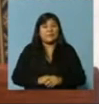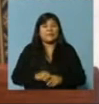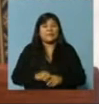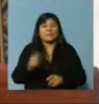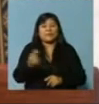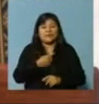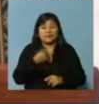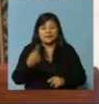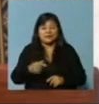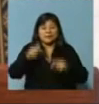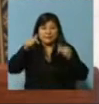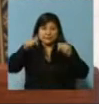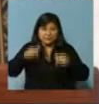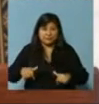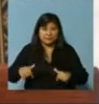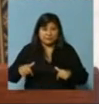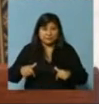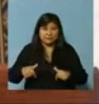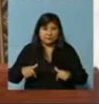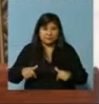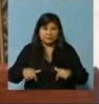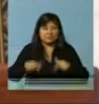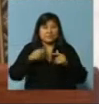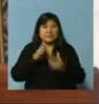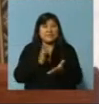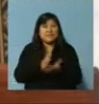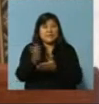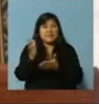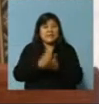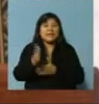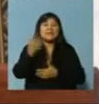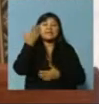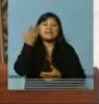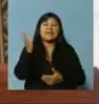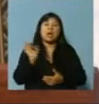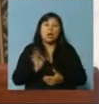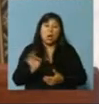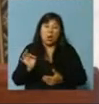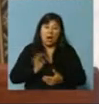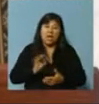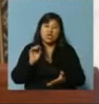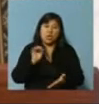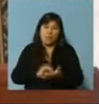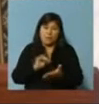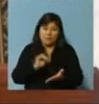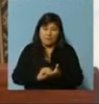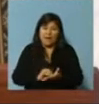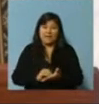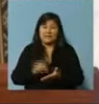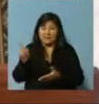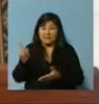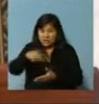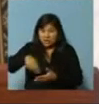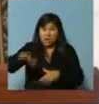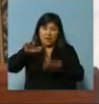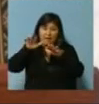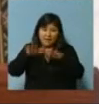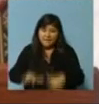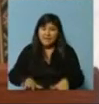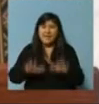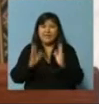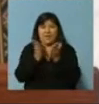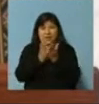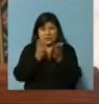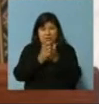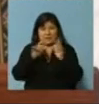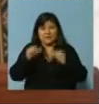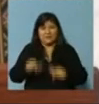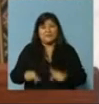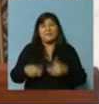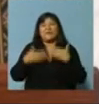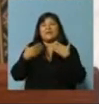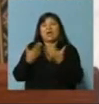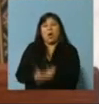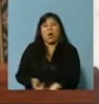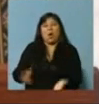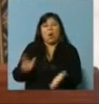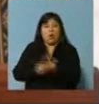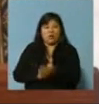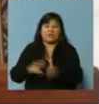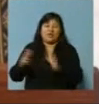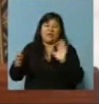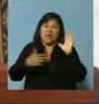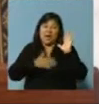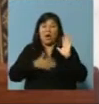se quedan 5 años más en su pueblo. Y señor gobernador, nuevamente